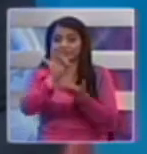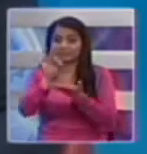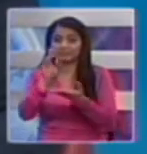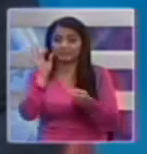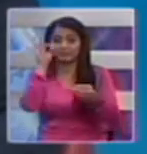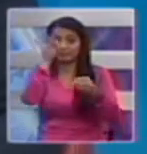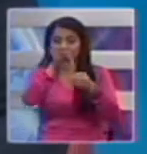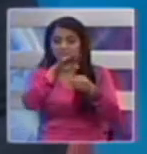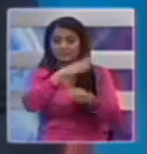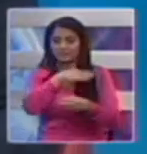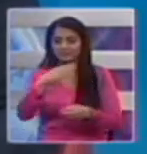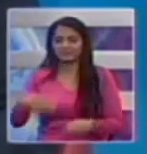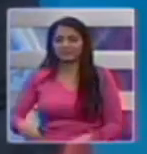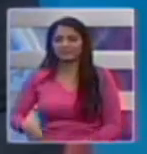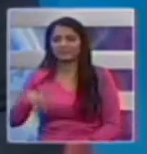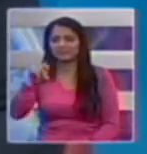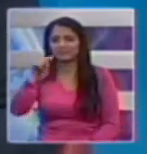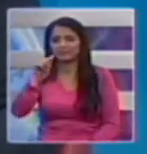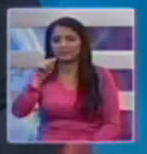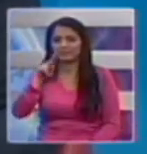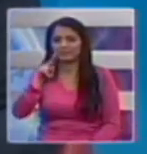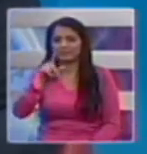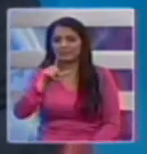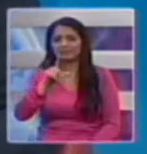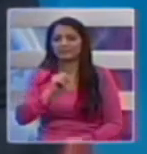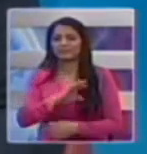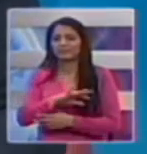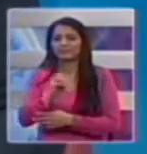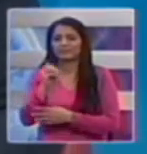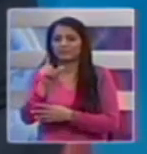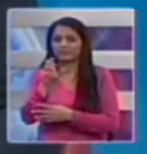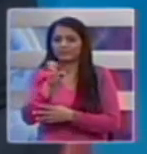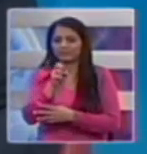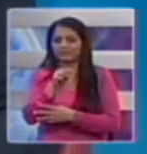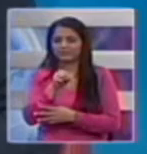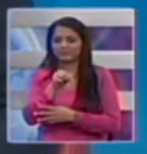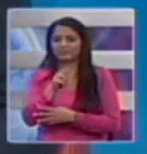Movimiento Centro Democrático, Paul Olsen, sector agropecuario que se ve respaldado por este